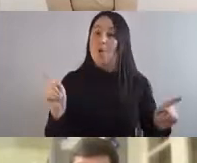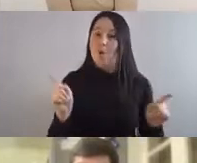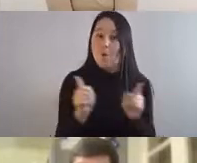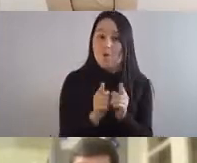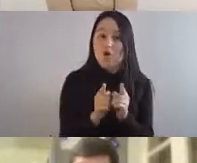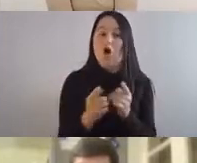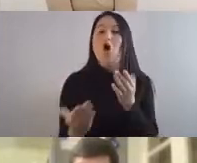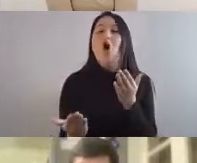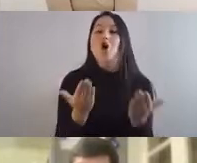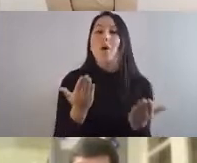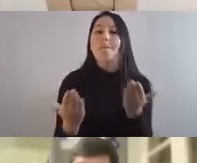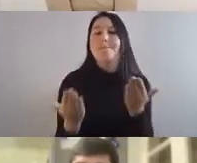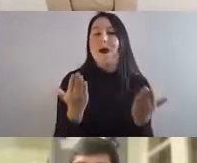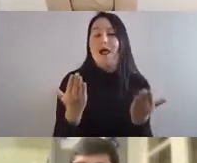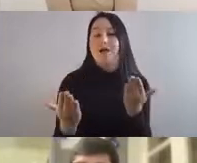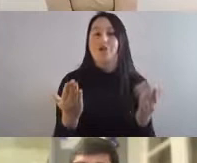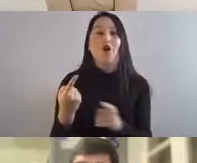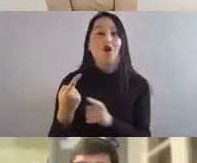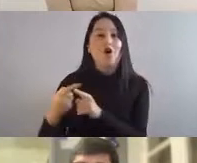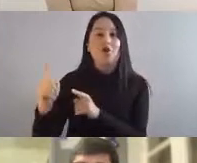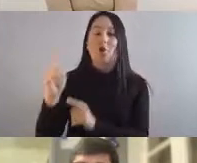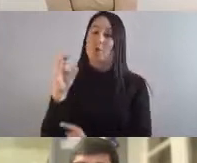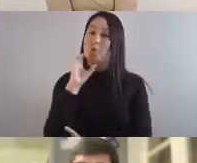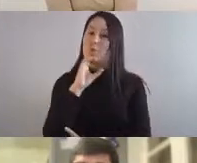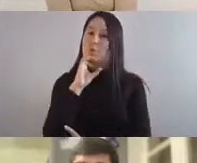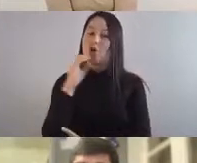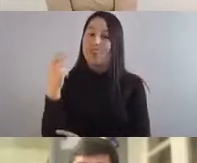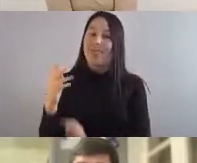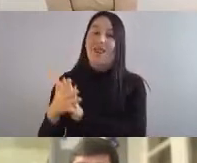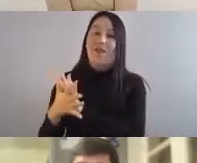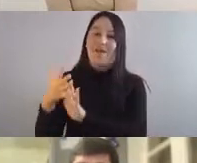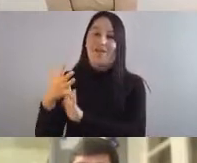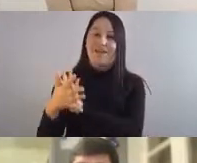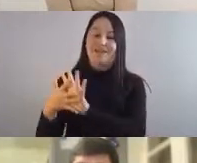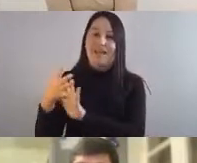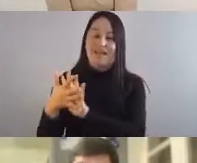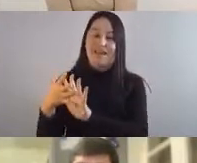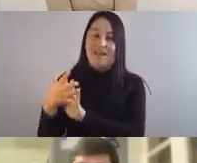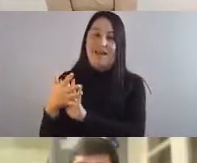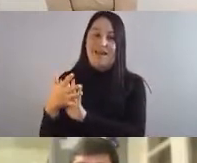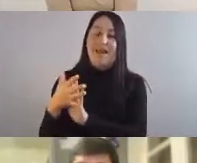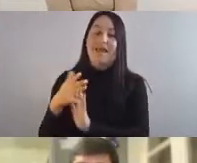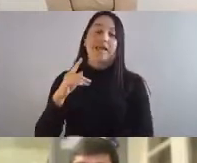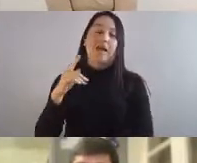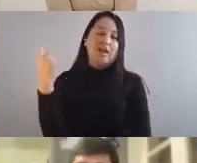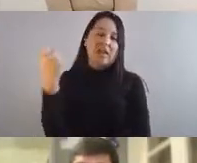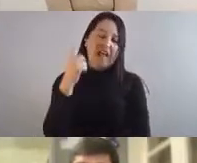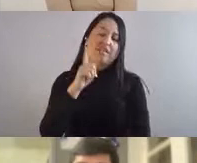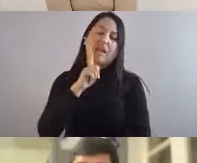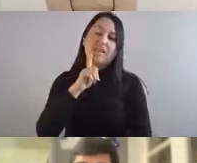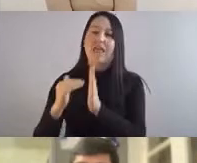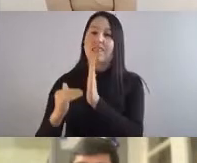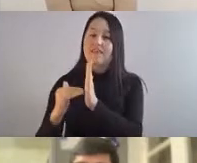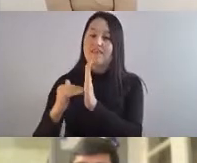comparación con otros cursos de lengua de señas, que en general tienen distintos niveles, básico, intermedio,